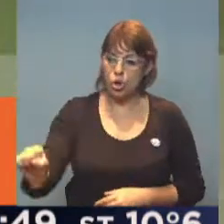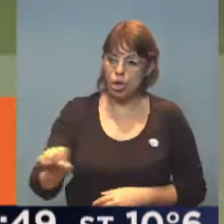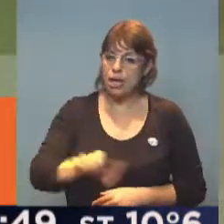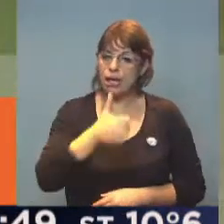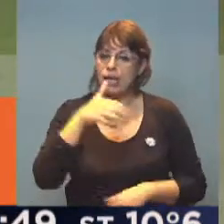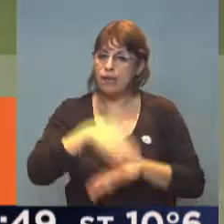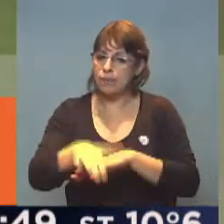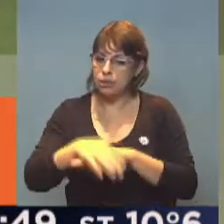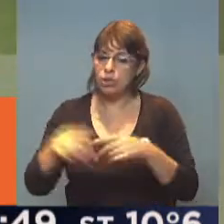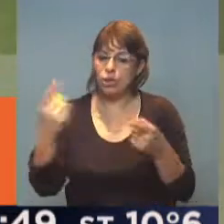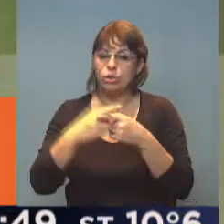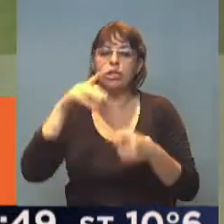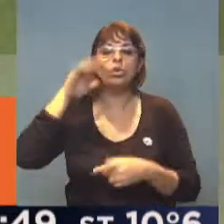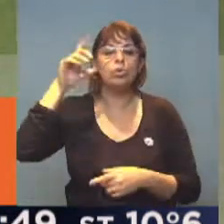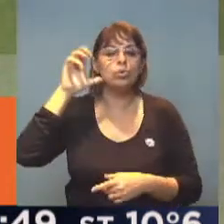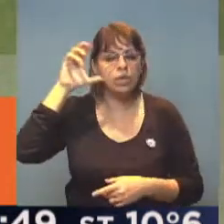Misiones a Crucero del Norte